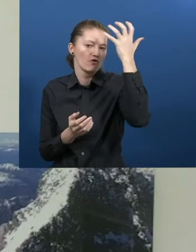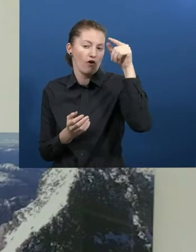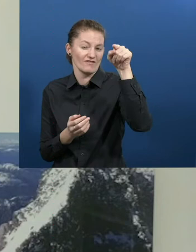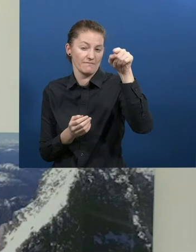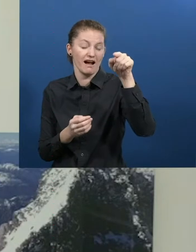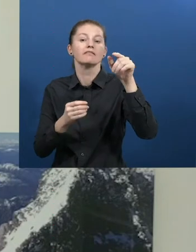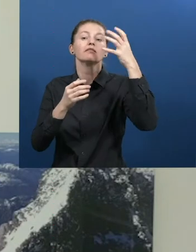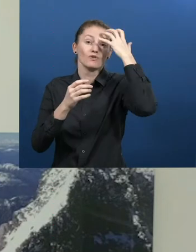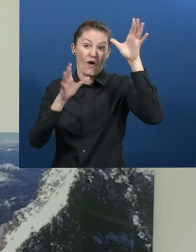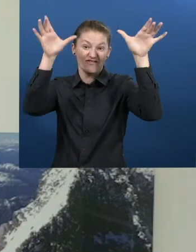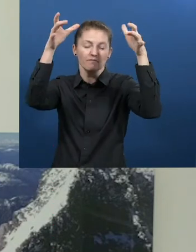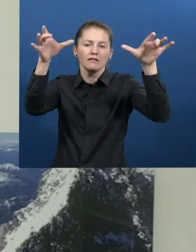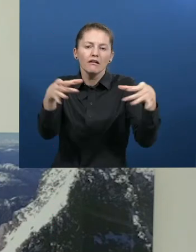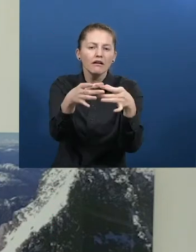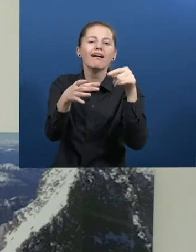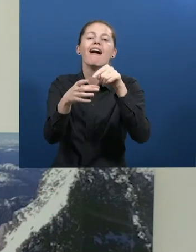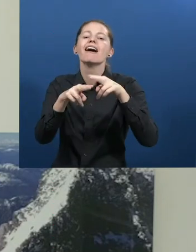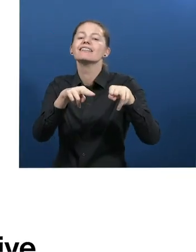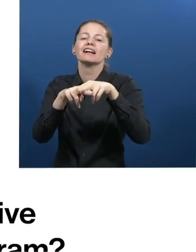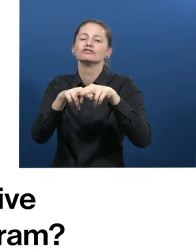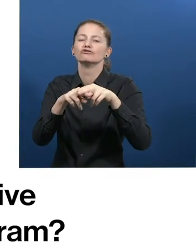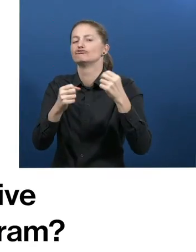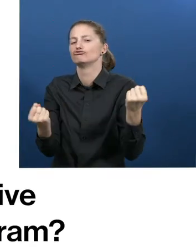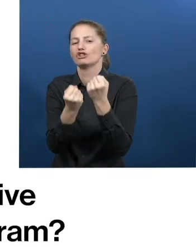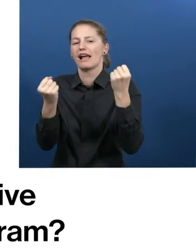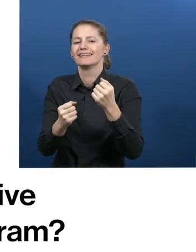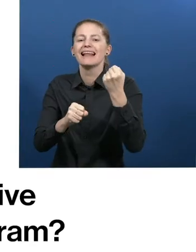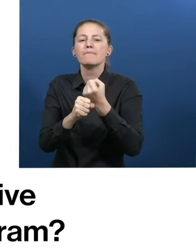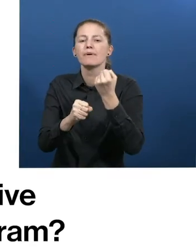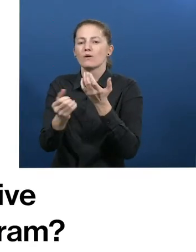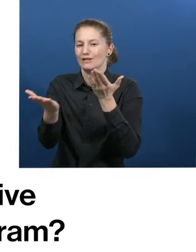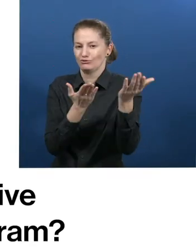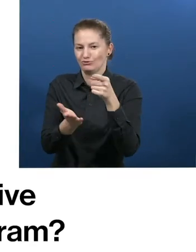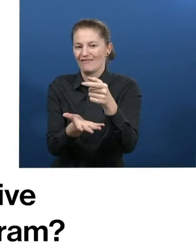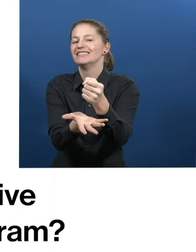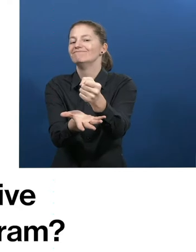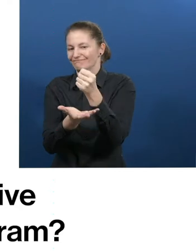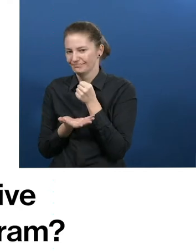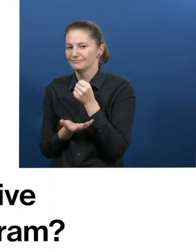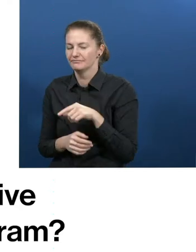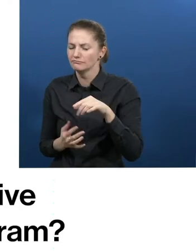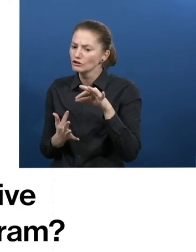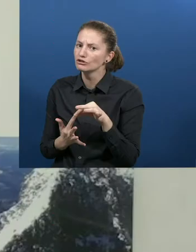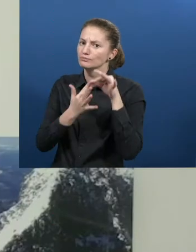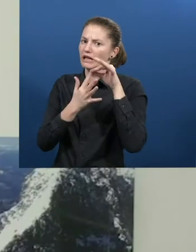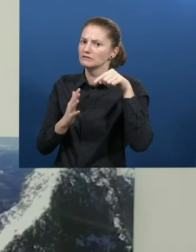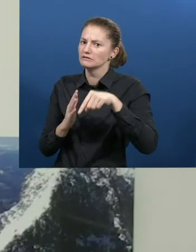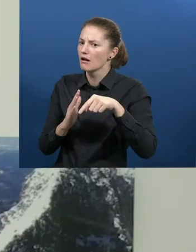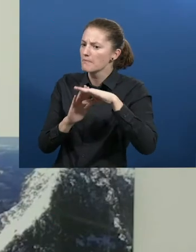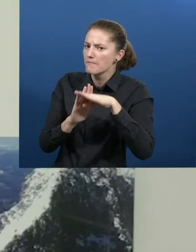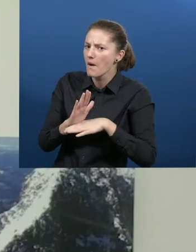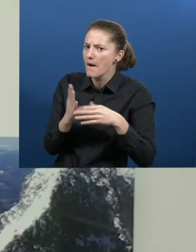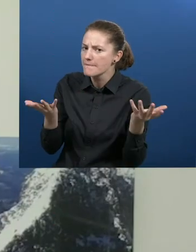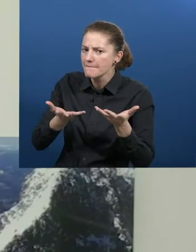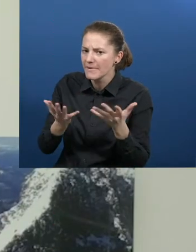a través del Servicio Nacional de Capacitación y Empleo. What is unique and innovative about Training for Work program? La gran